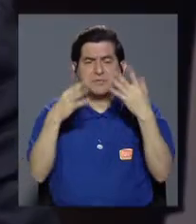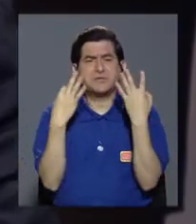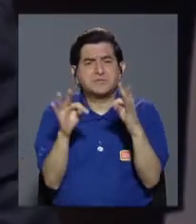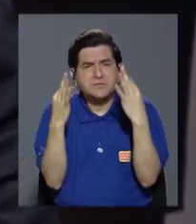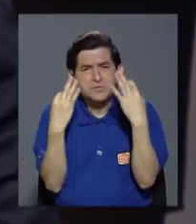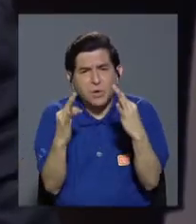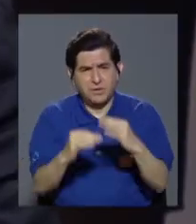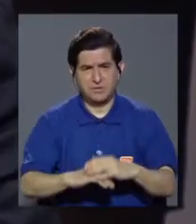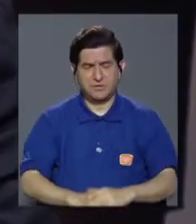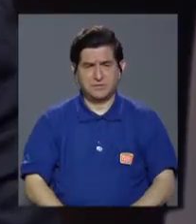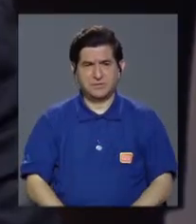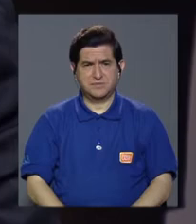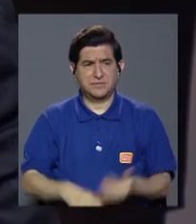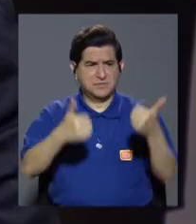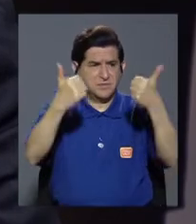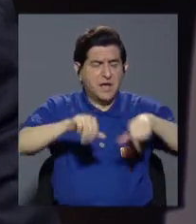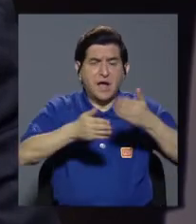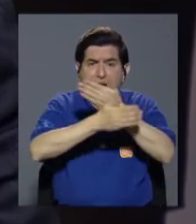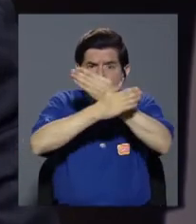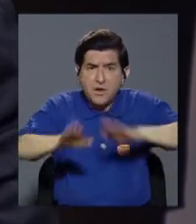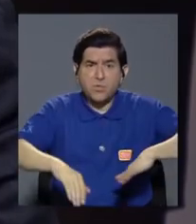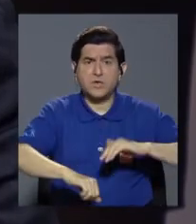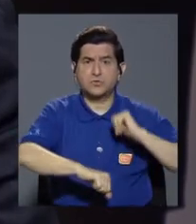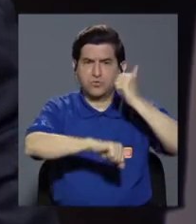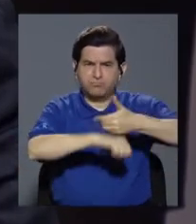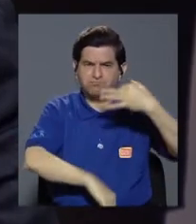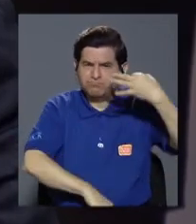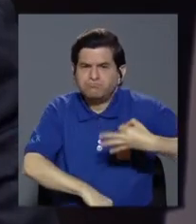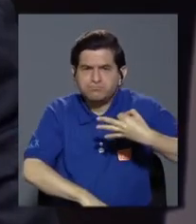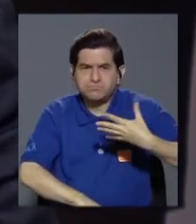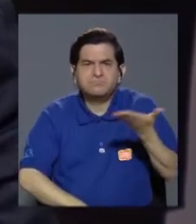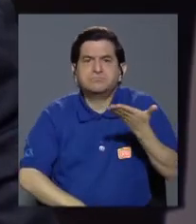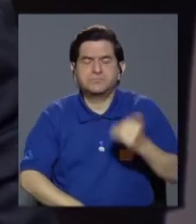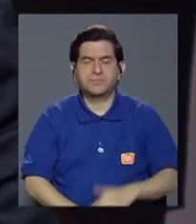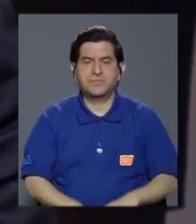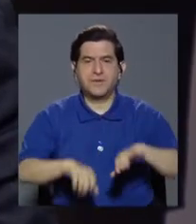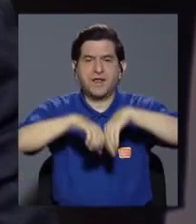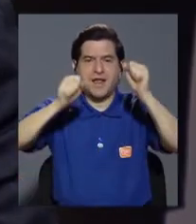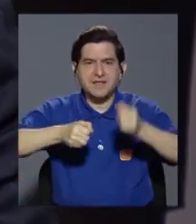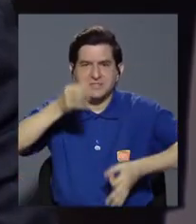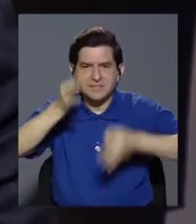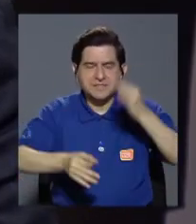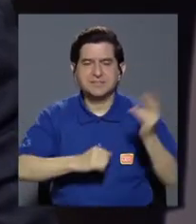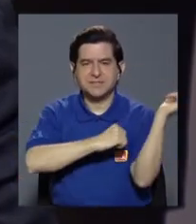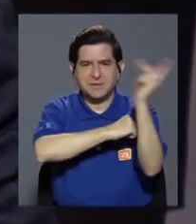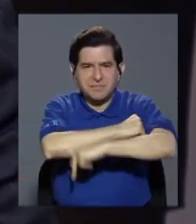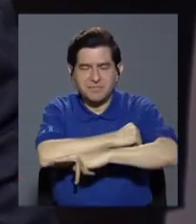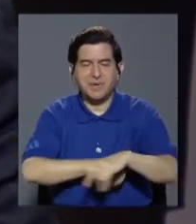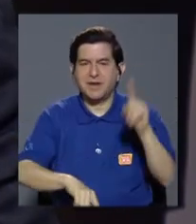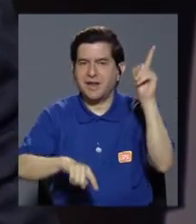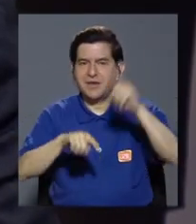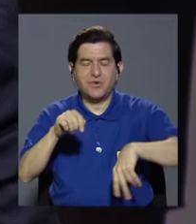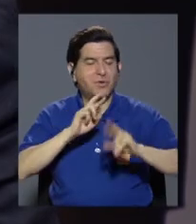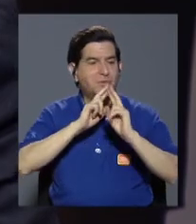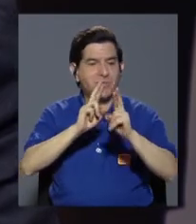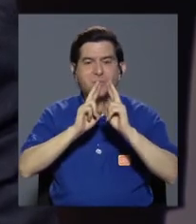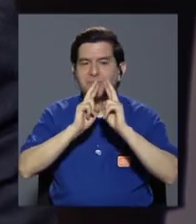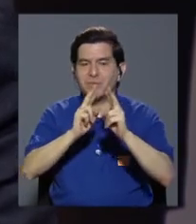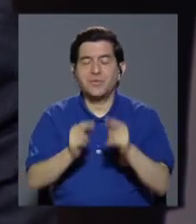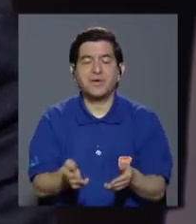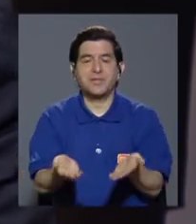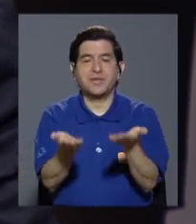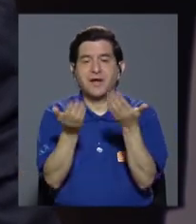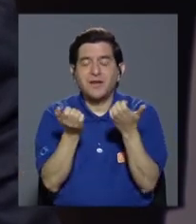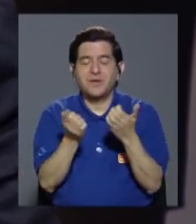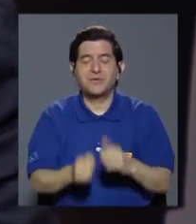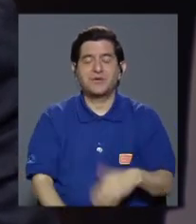lo que el acuerdo de paz consolida es que el sistema de justicia penal es prácticamente incapaz de responder a las peticiones de